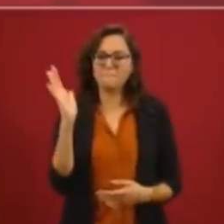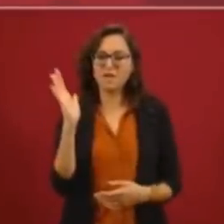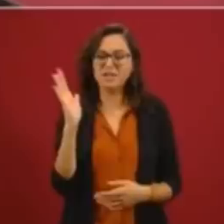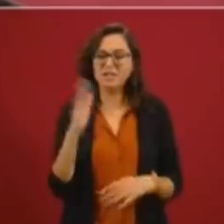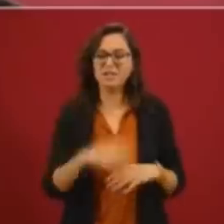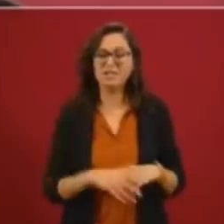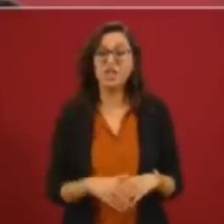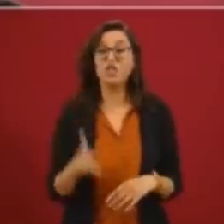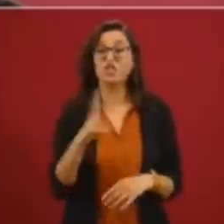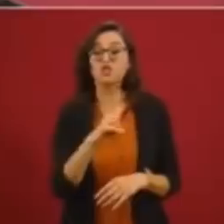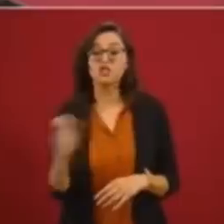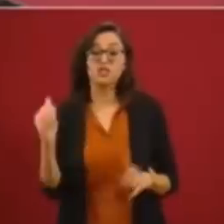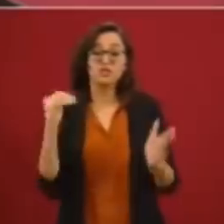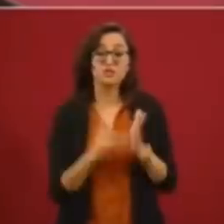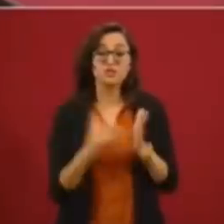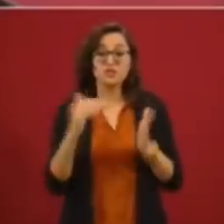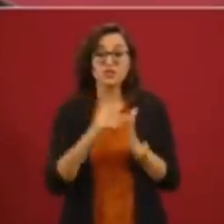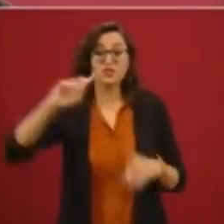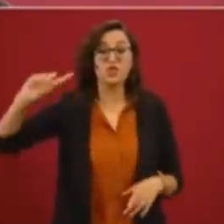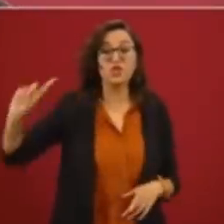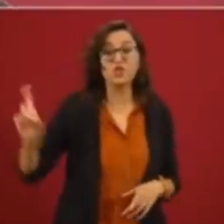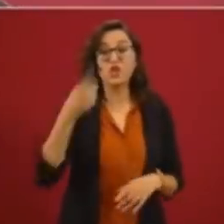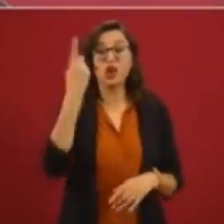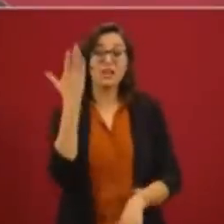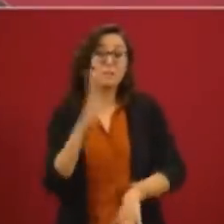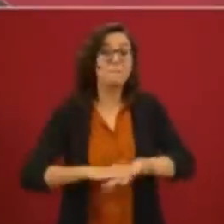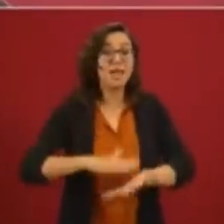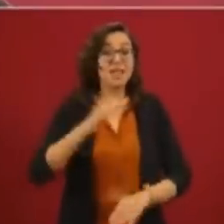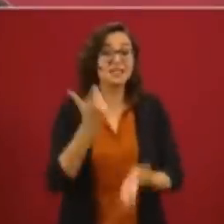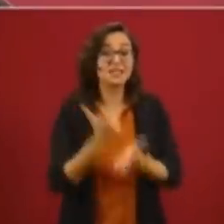estimado en $200 millones.